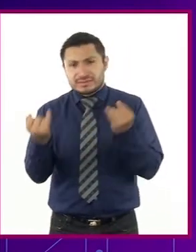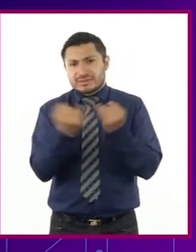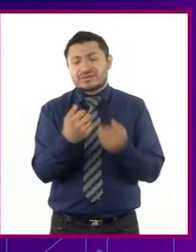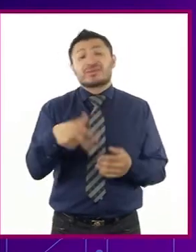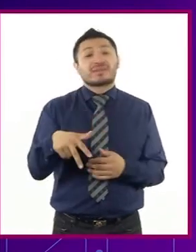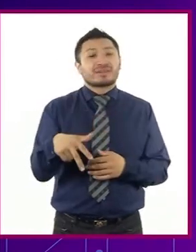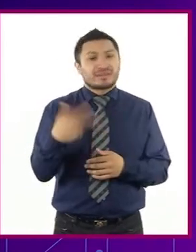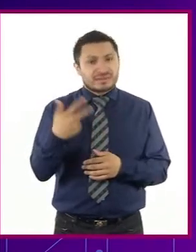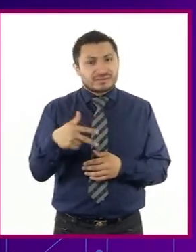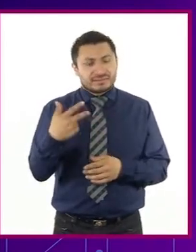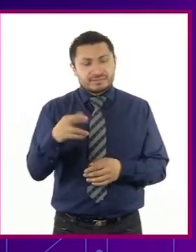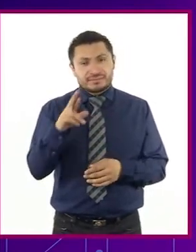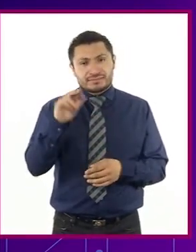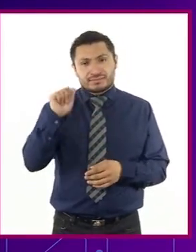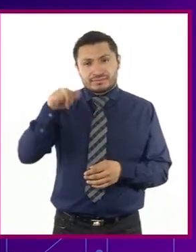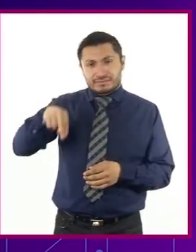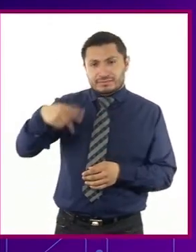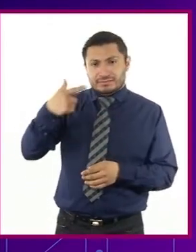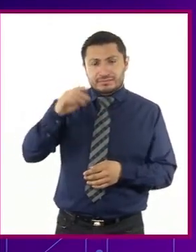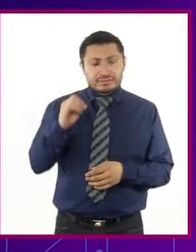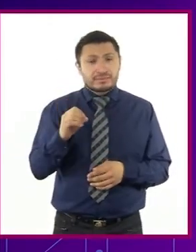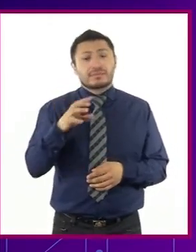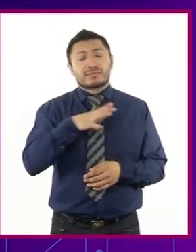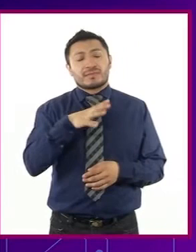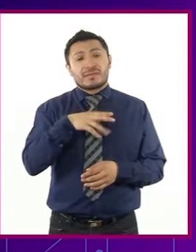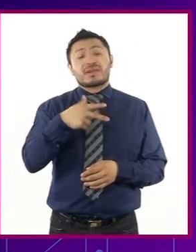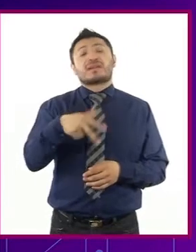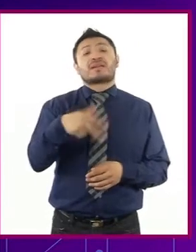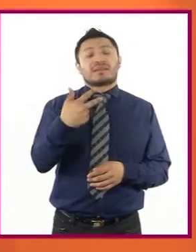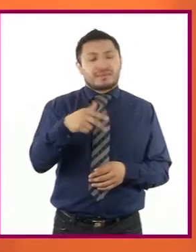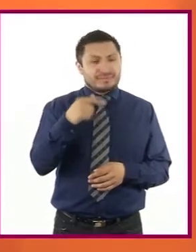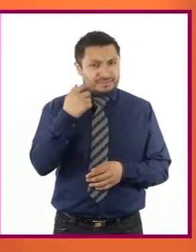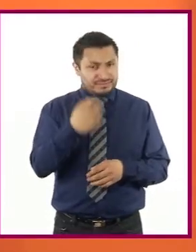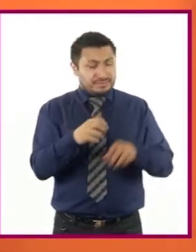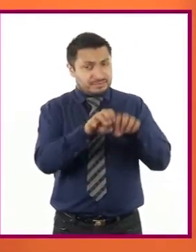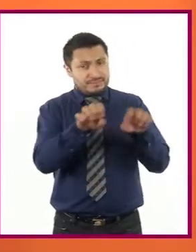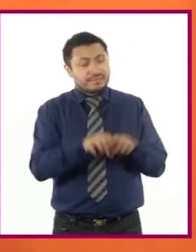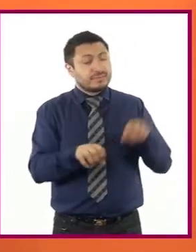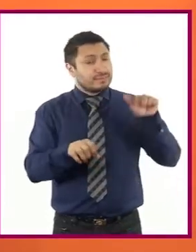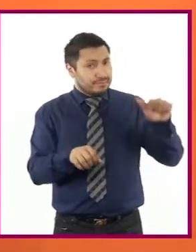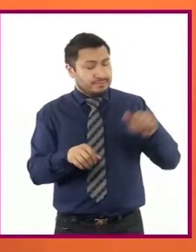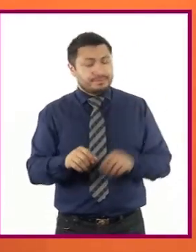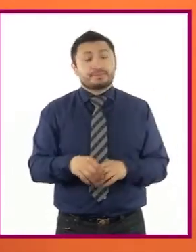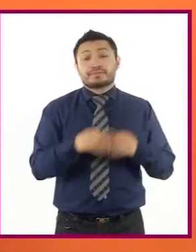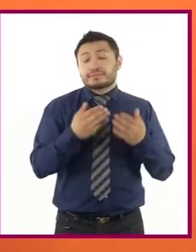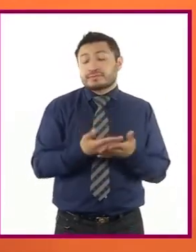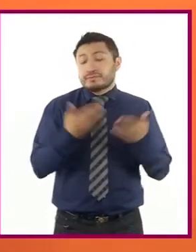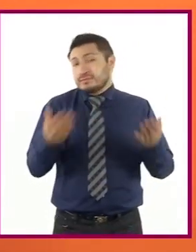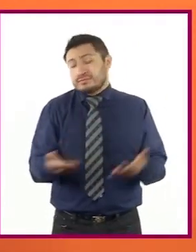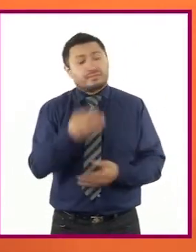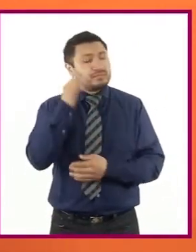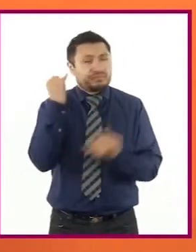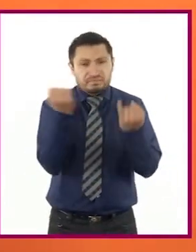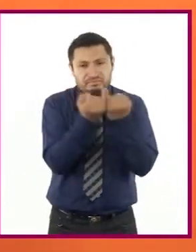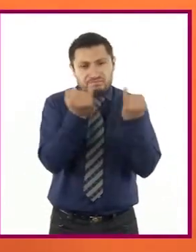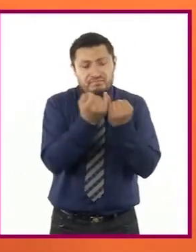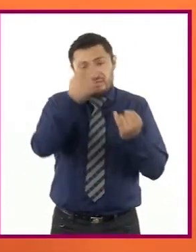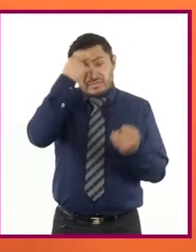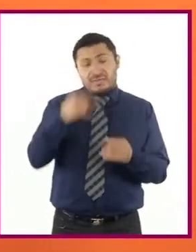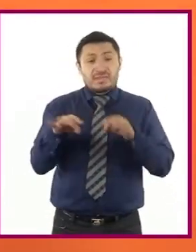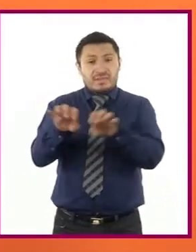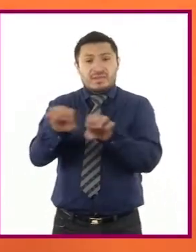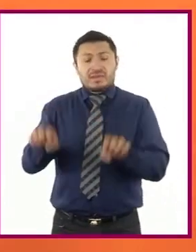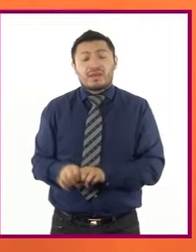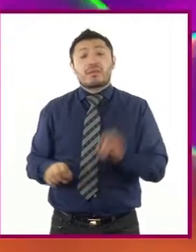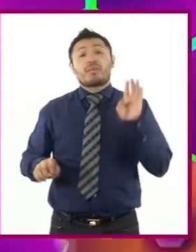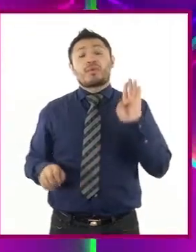13. El rango del conjunto de datos A es 13. Ahora, apliquemos el mismo procedimiento para el conjunto